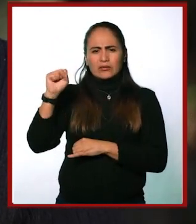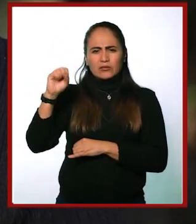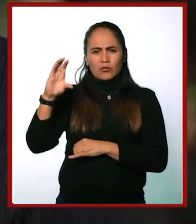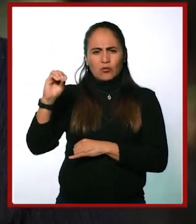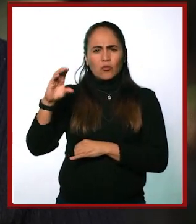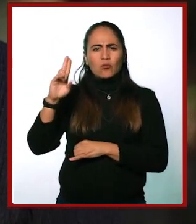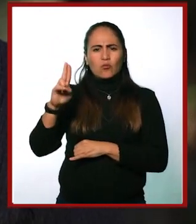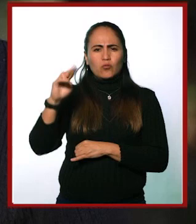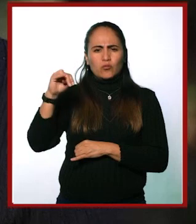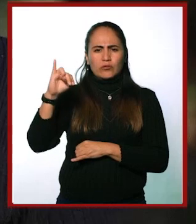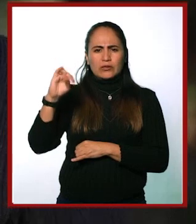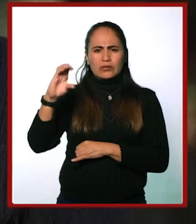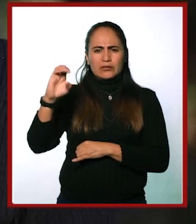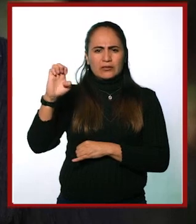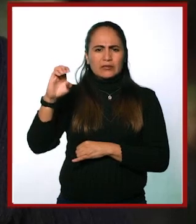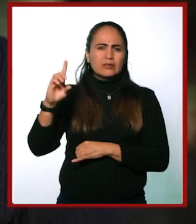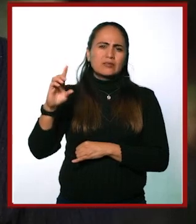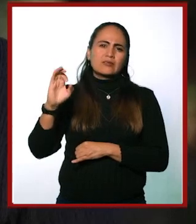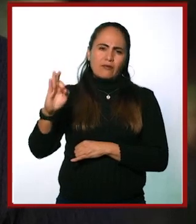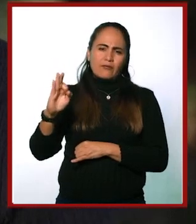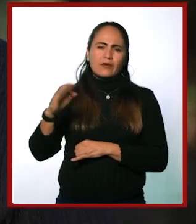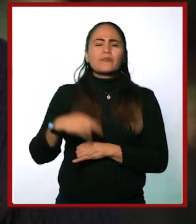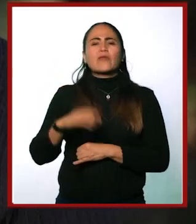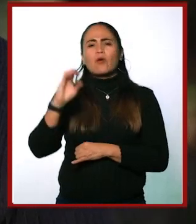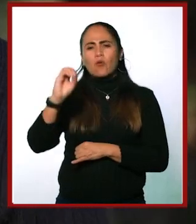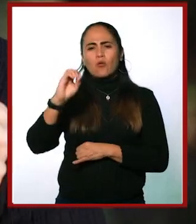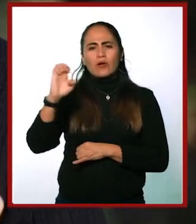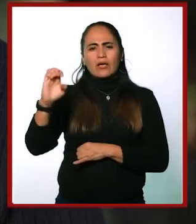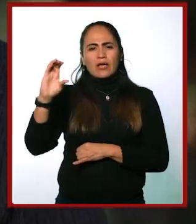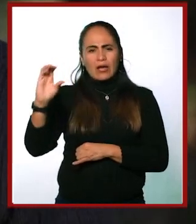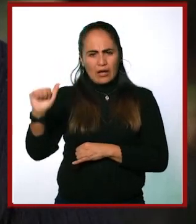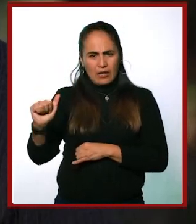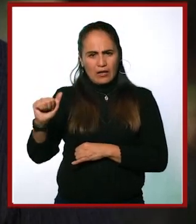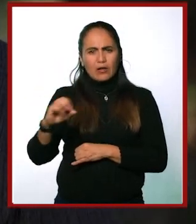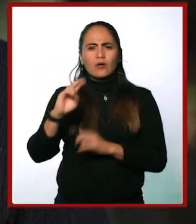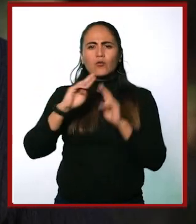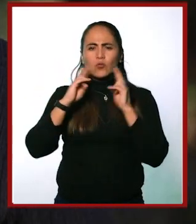UNICEF, PNUD, BID, OEA y